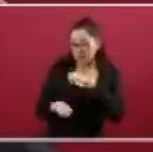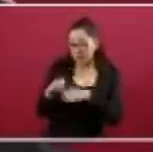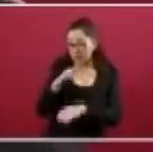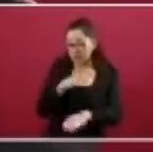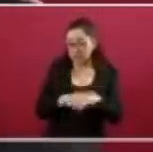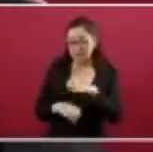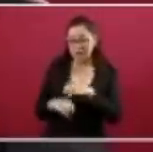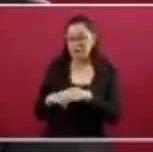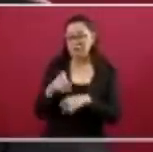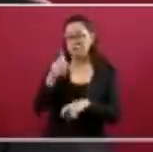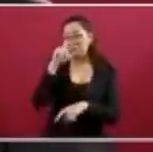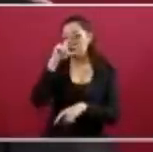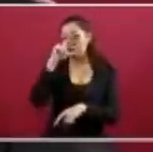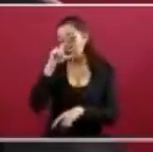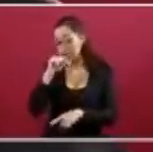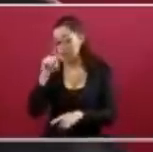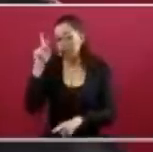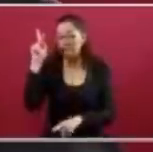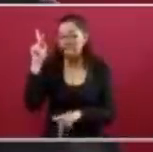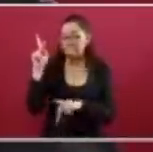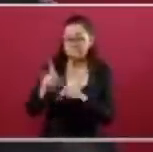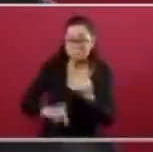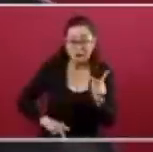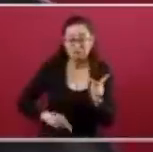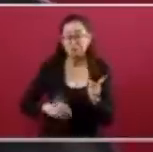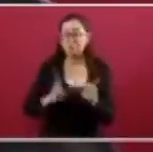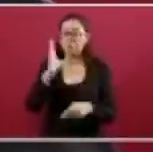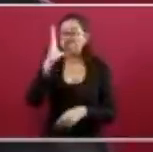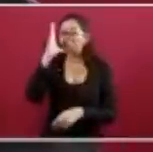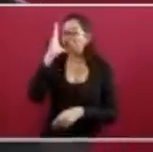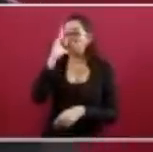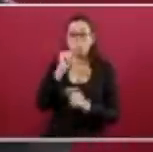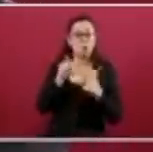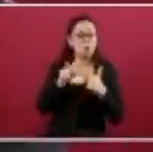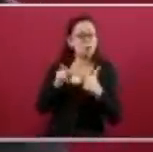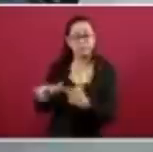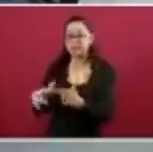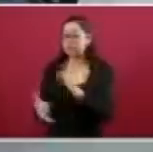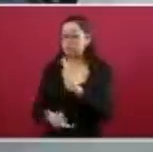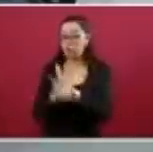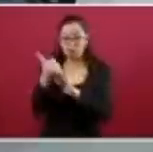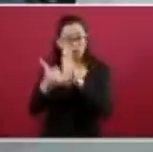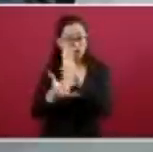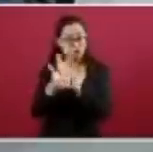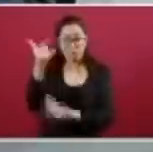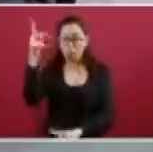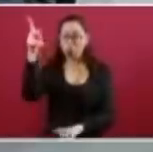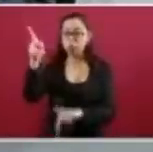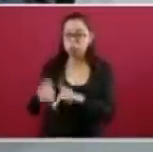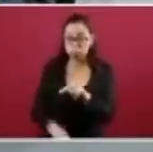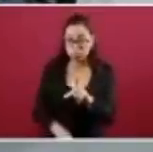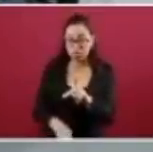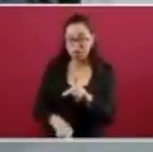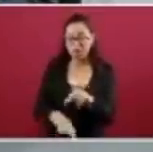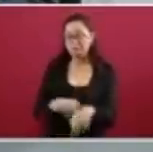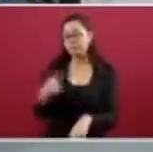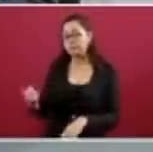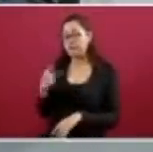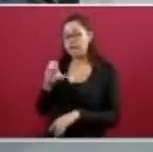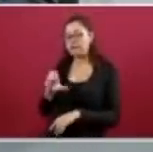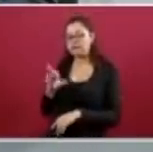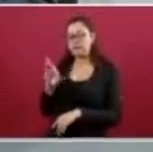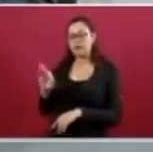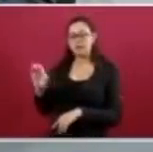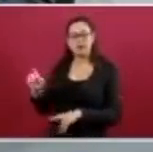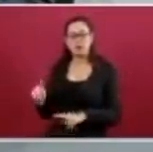construcción le obliga a la CFE a pagar una pena como si estuviera